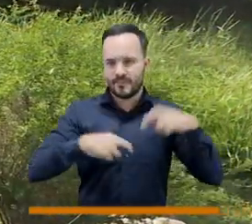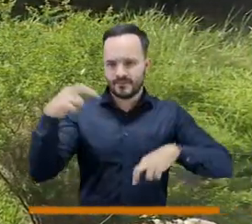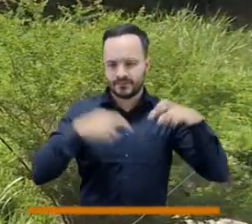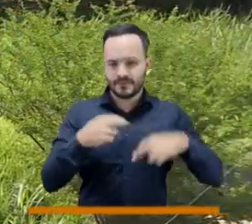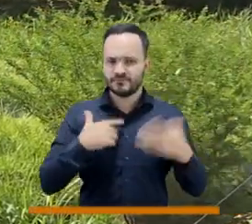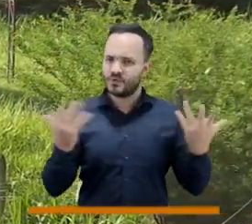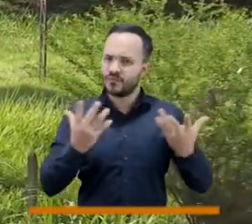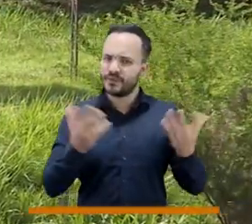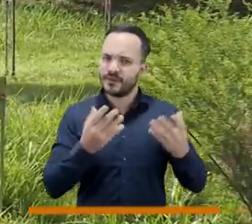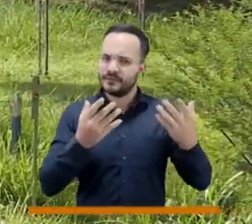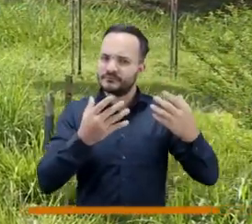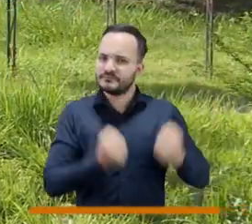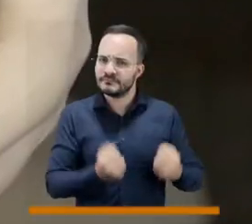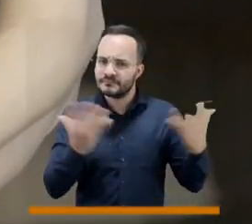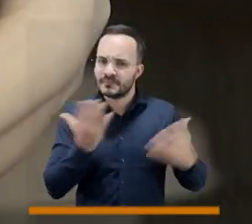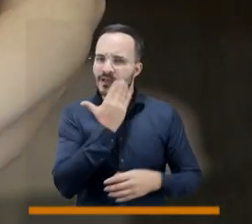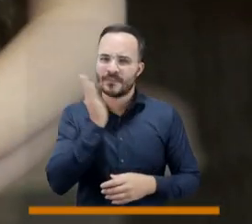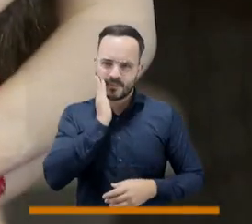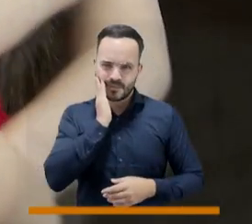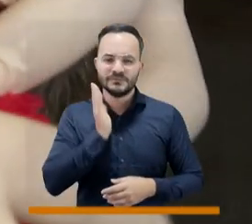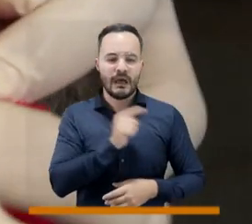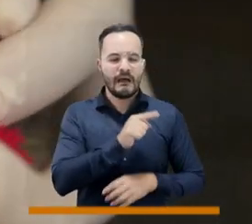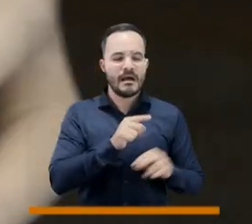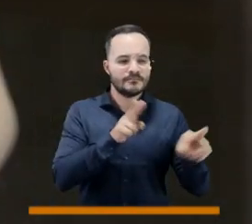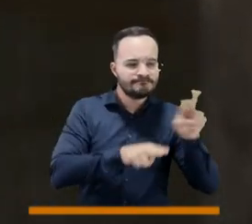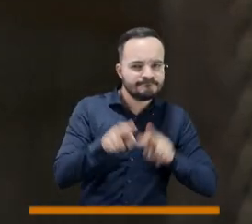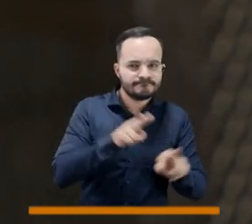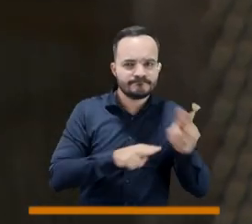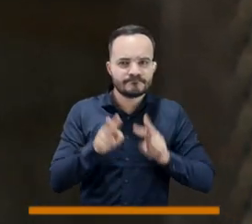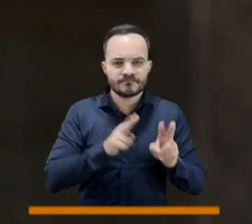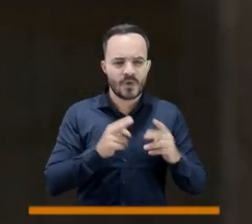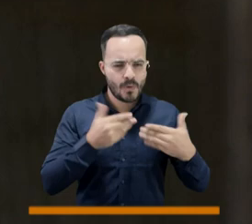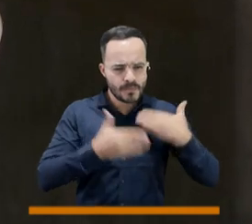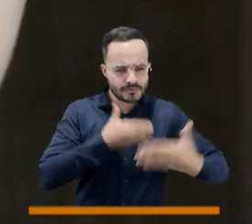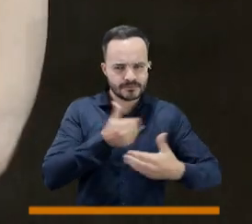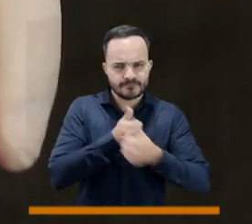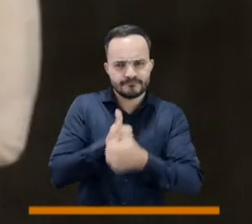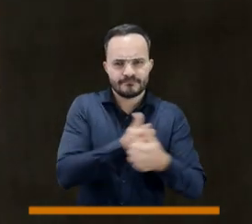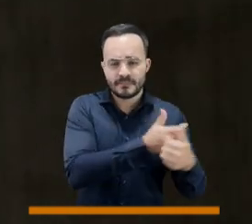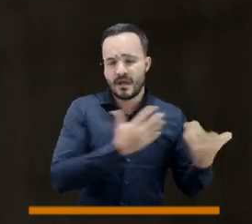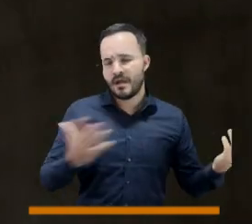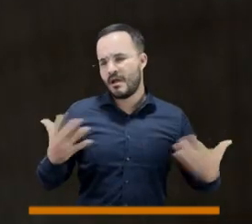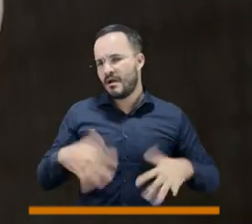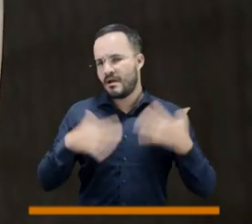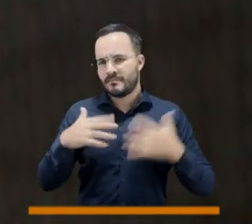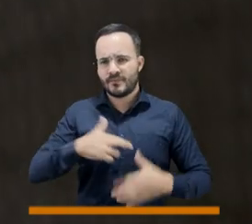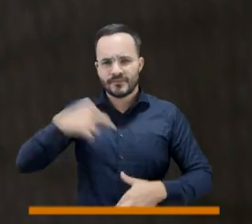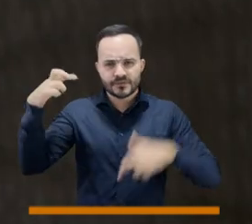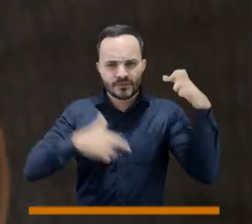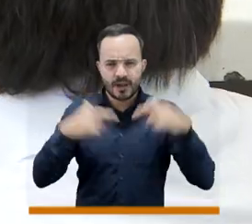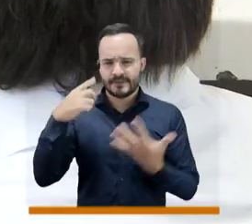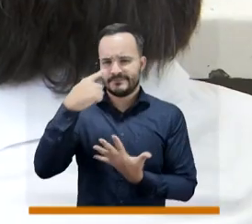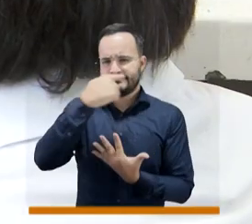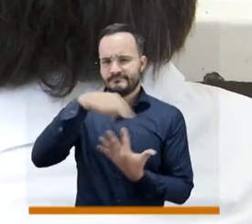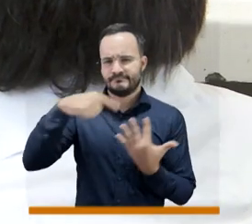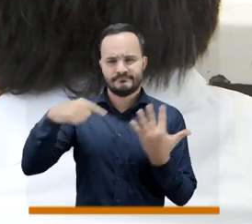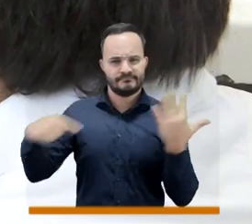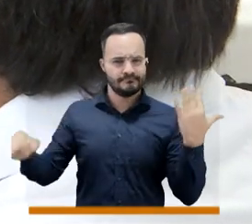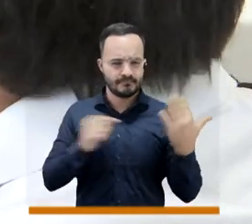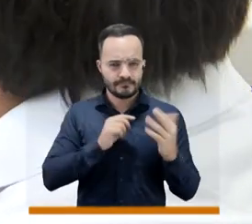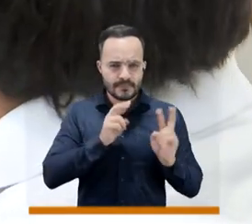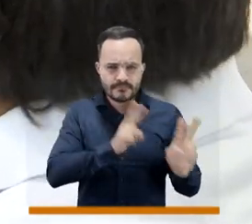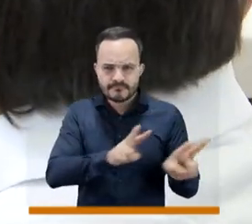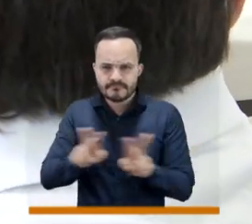Barbosa. Allí inician su proceso de recuperación, asistidos por médicos veterinarios, zootecnistas,